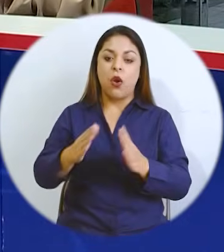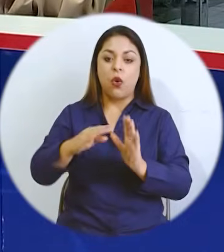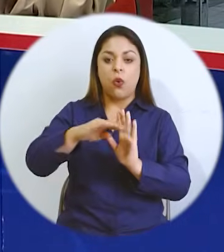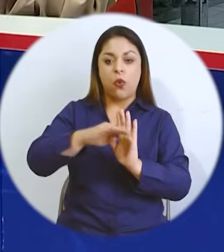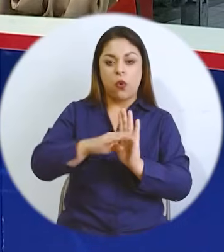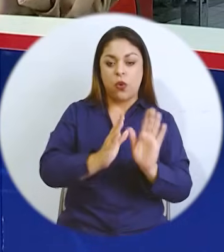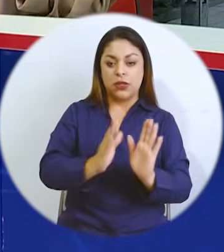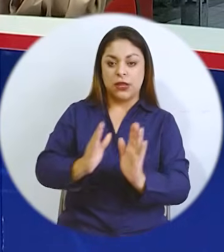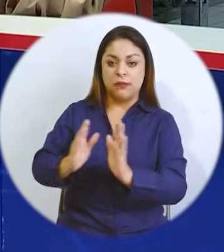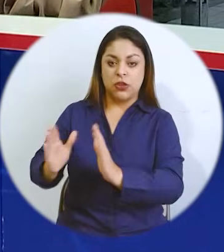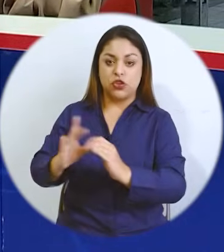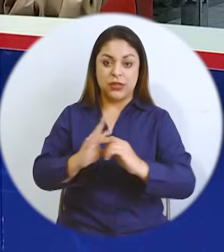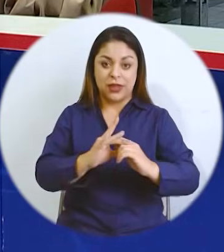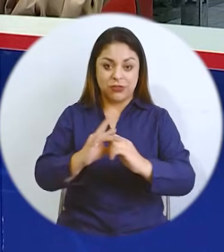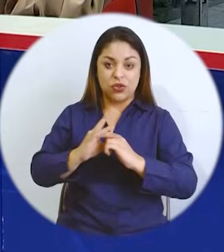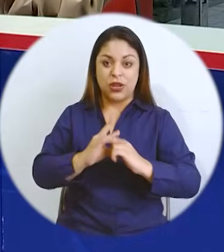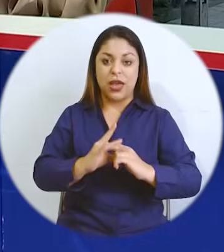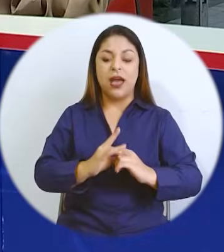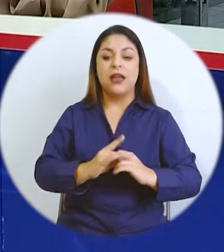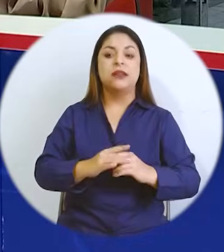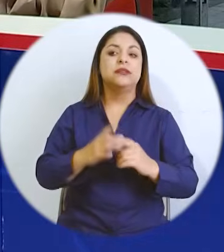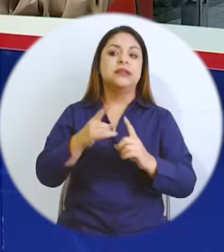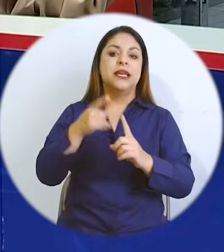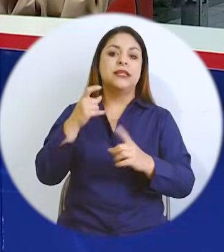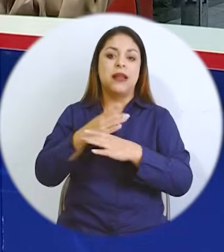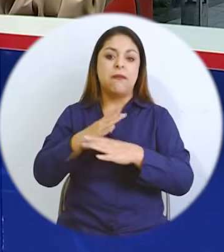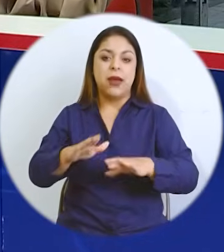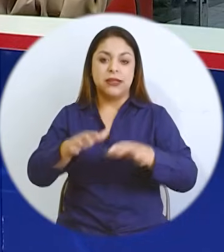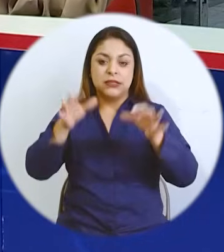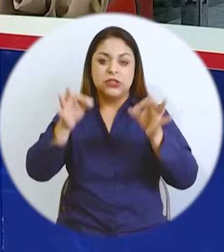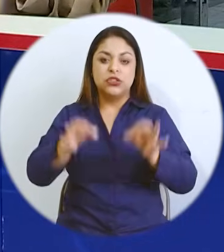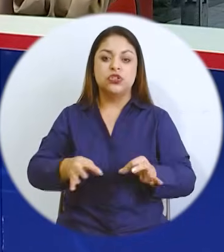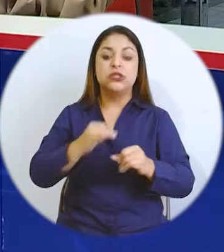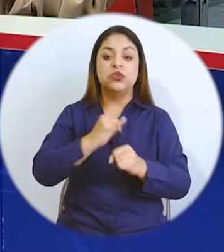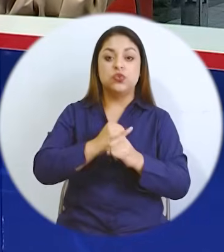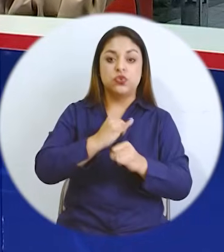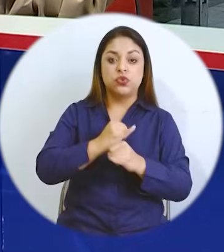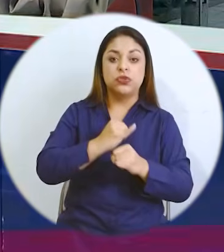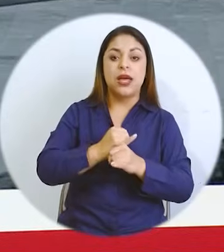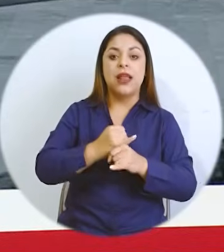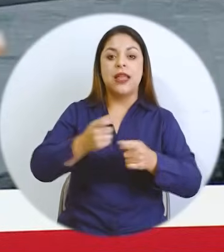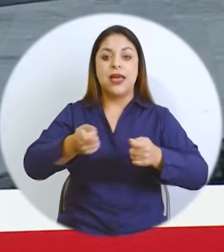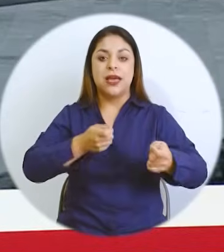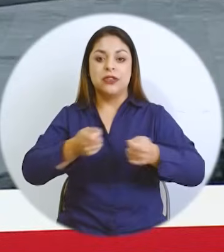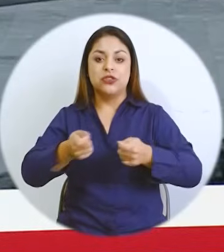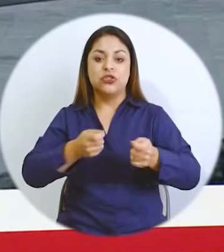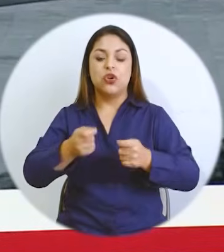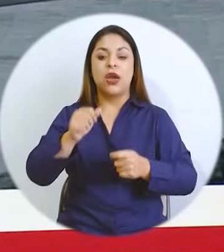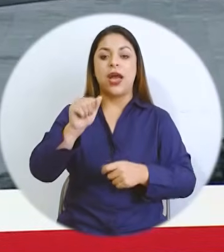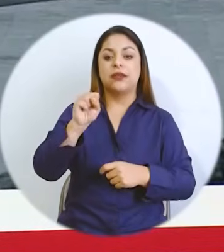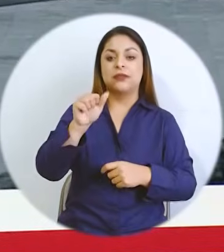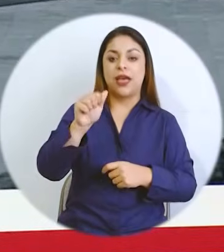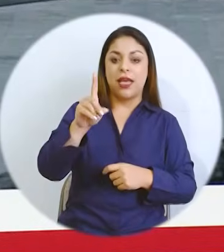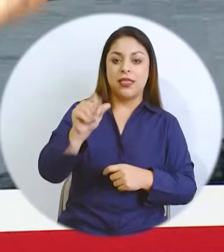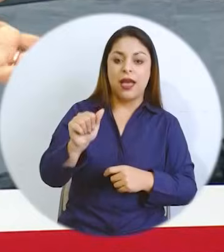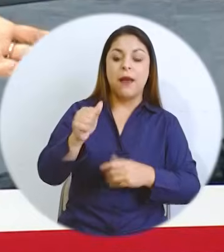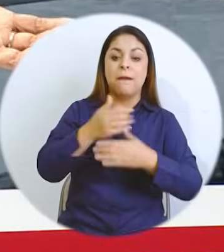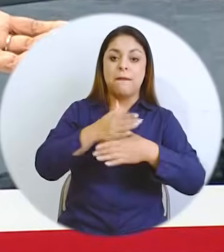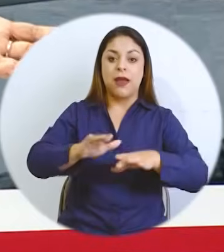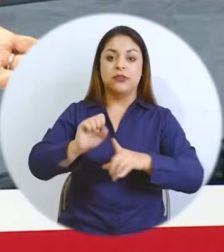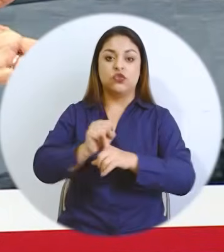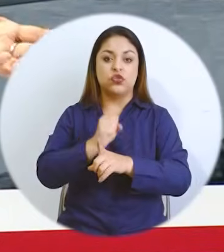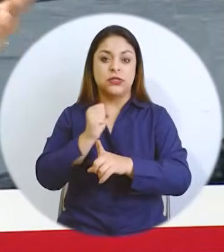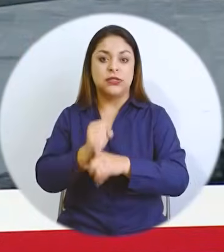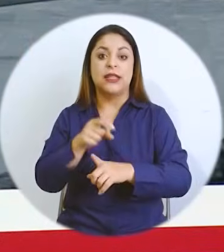desde los planes de ordenamiento territorial, hay que verlo desde la parte de decisiones institucionales, de la gestión